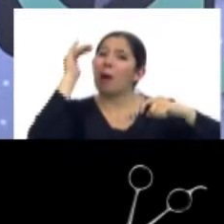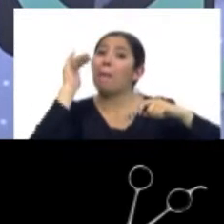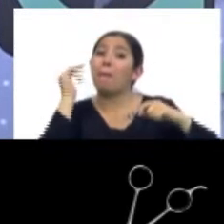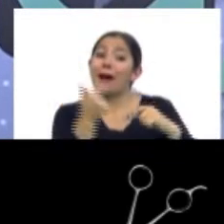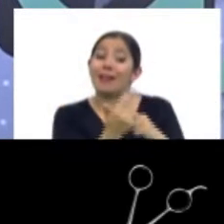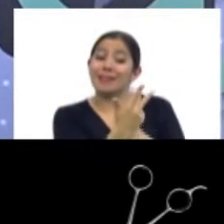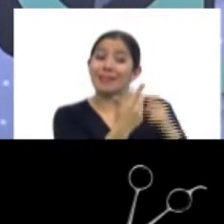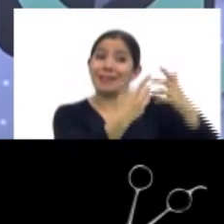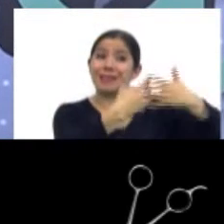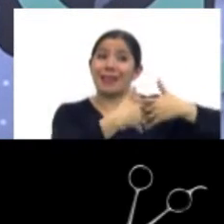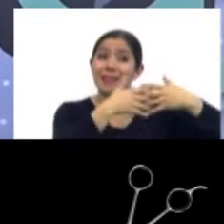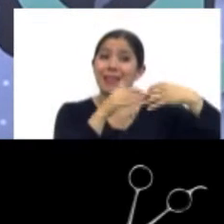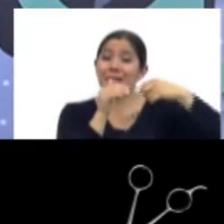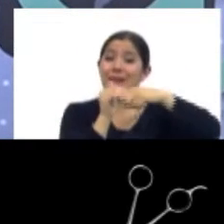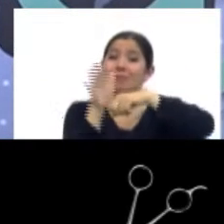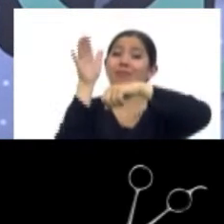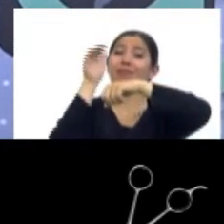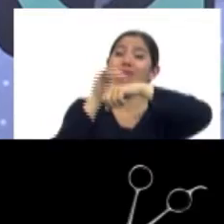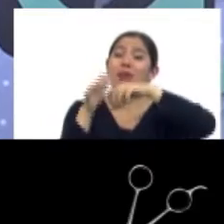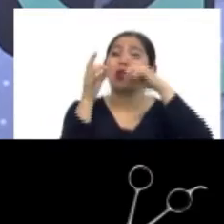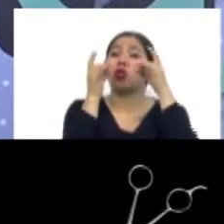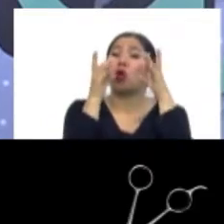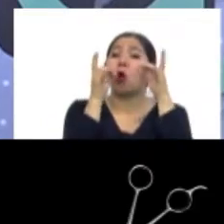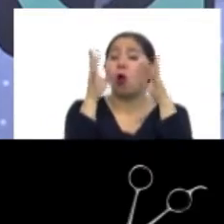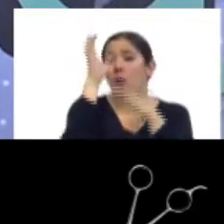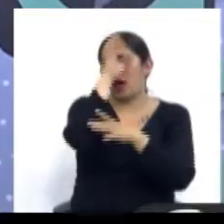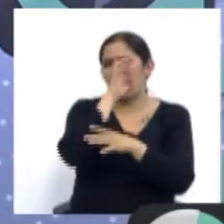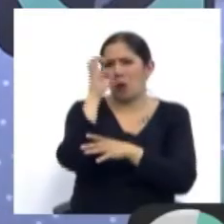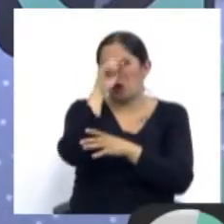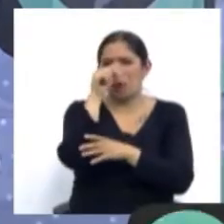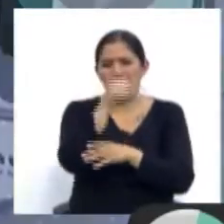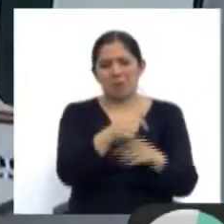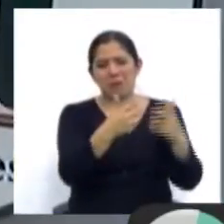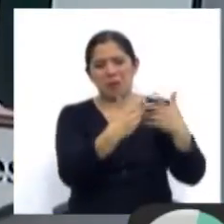Europa, relacionadas con el narcotraficante Pedro Montenegro.